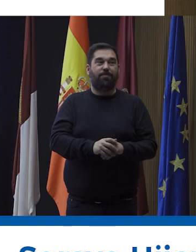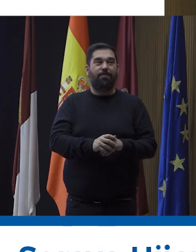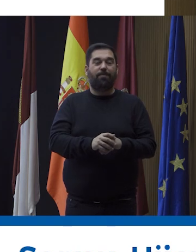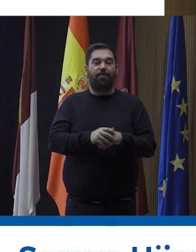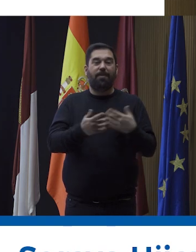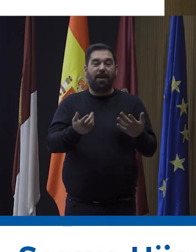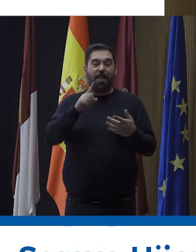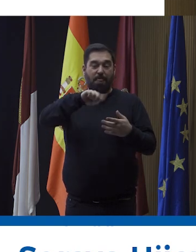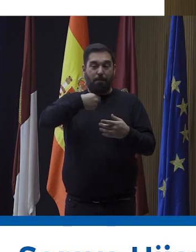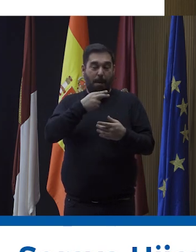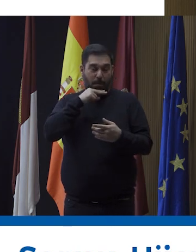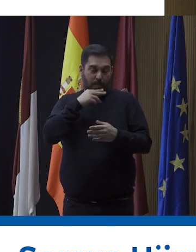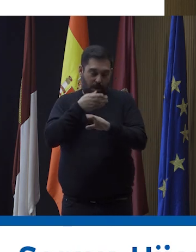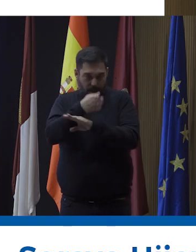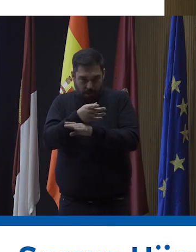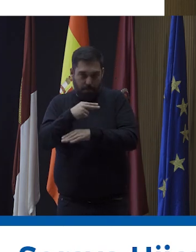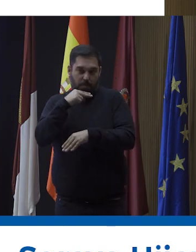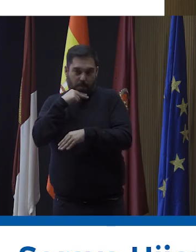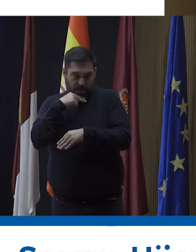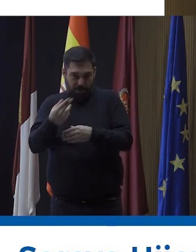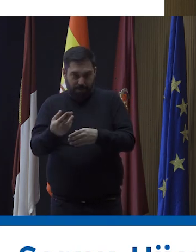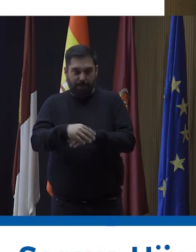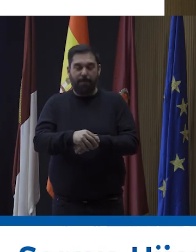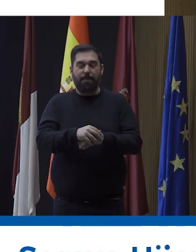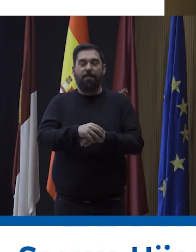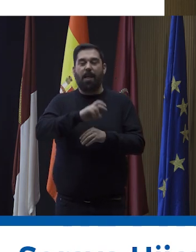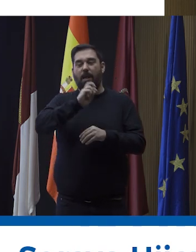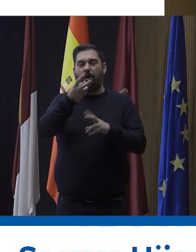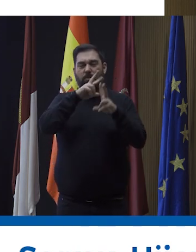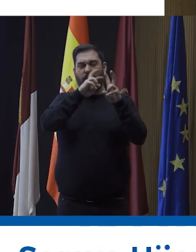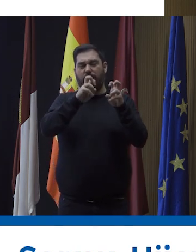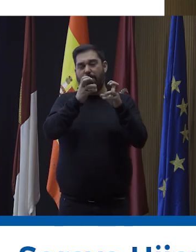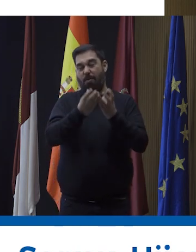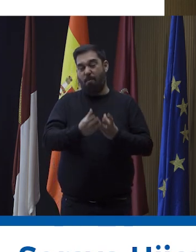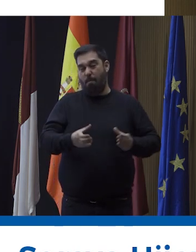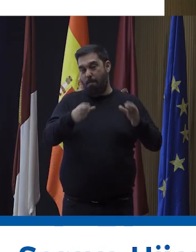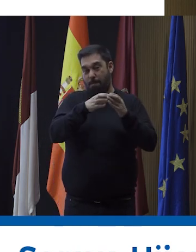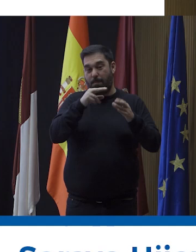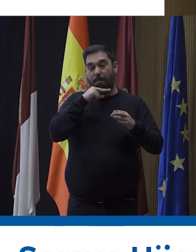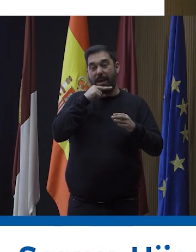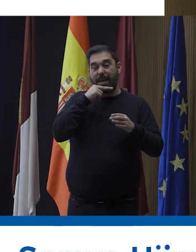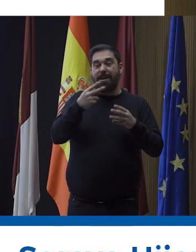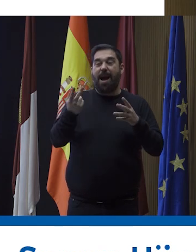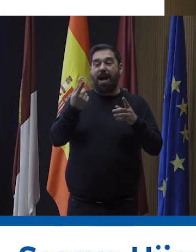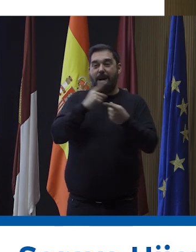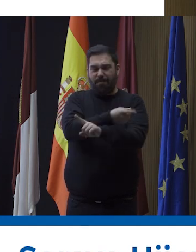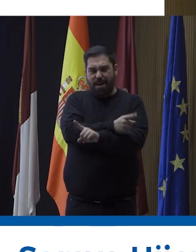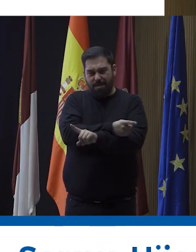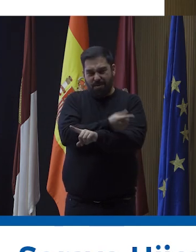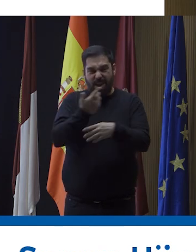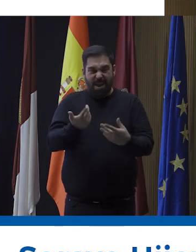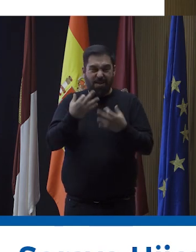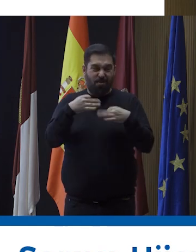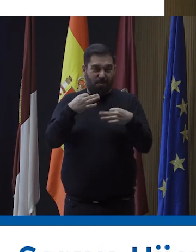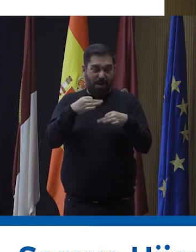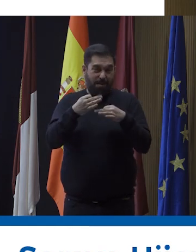a orinar, orinamos. ¿Vale? Otra cosa que sucede con la vejiga hiperactiva es que normalmente